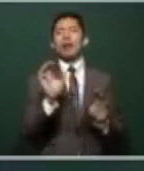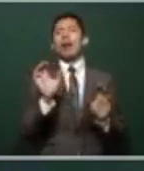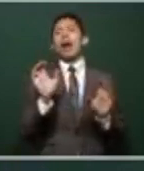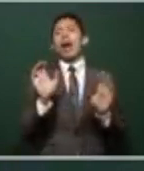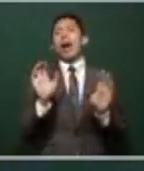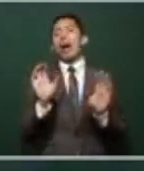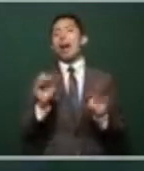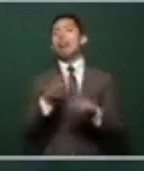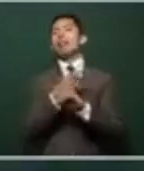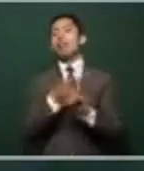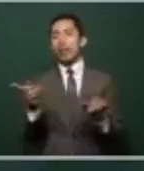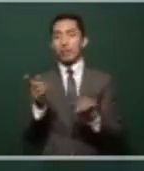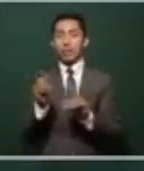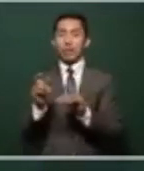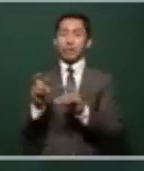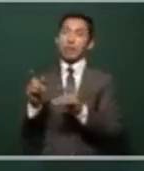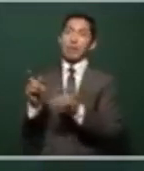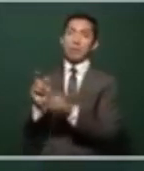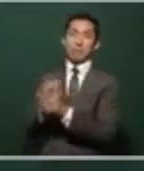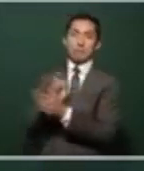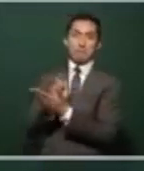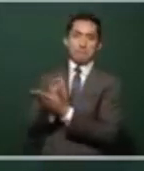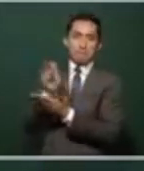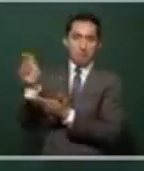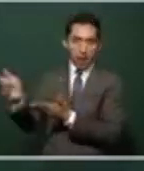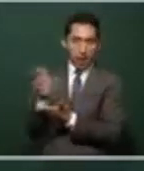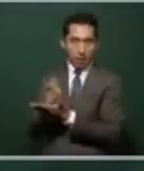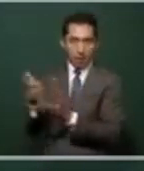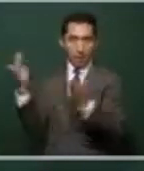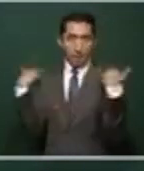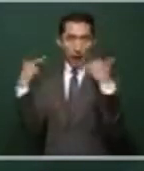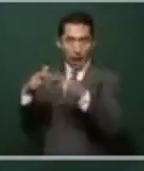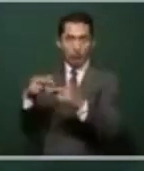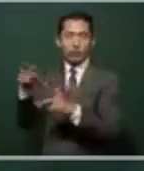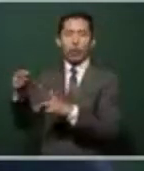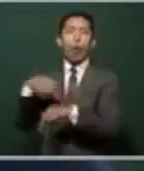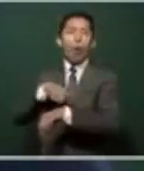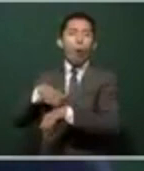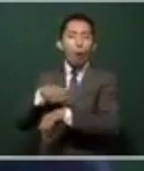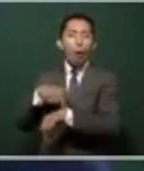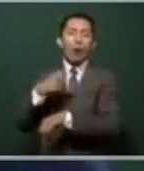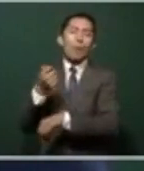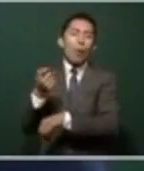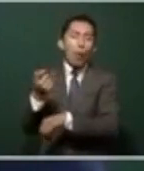si se compara con lo que recibe un maestro de asignatura por hora.